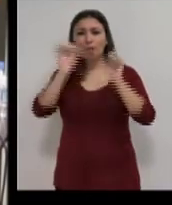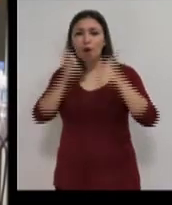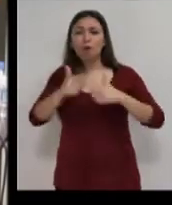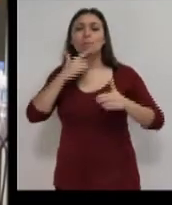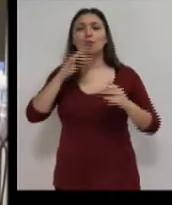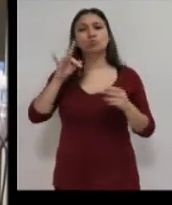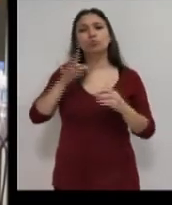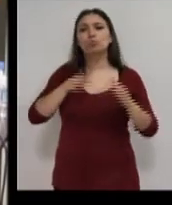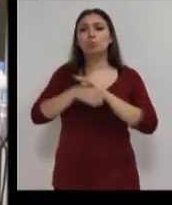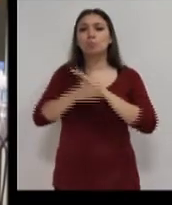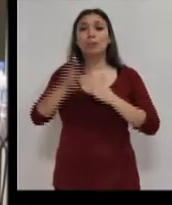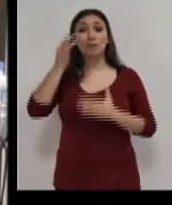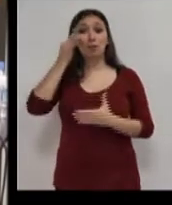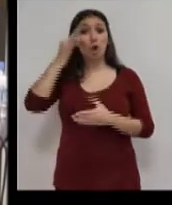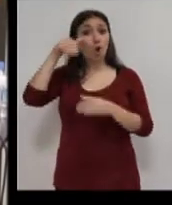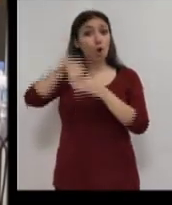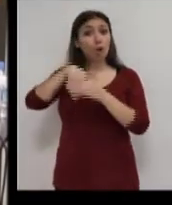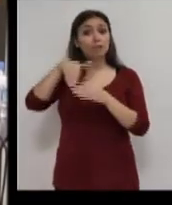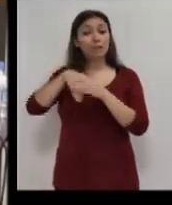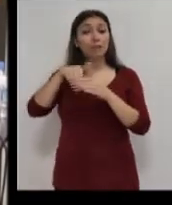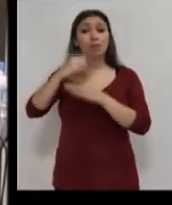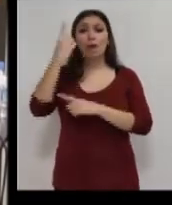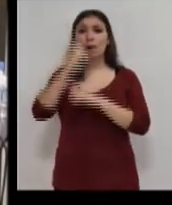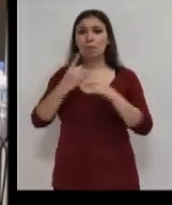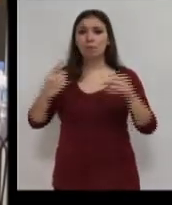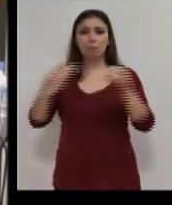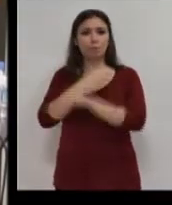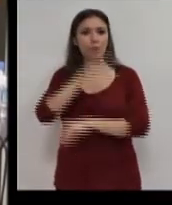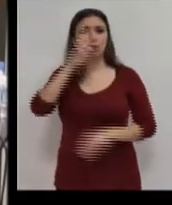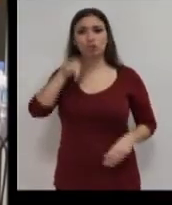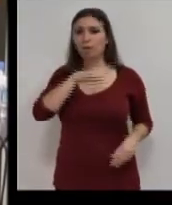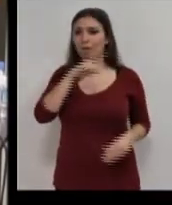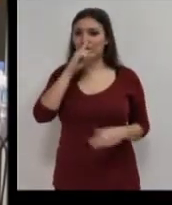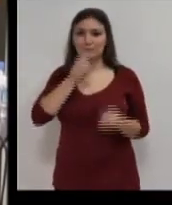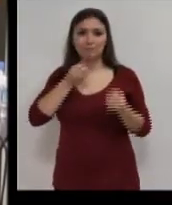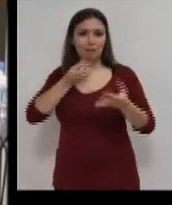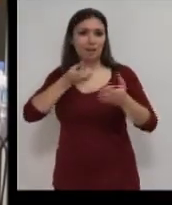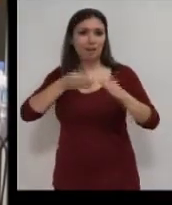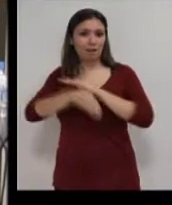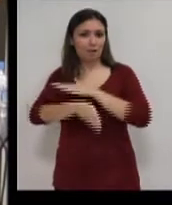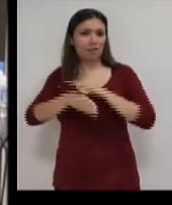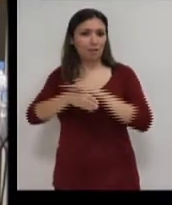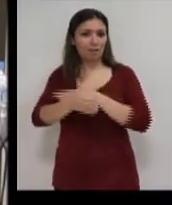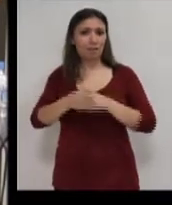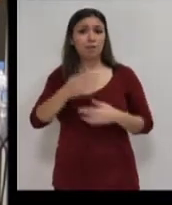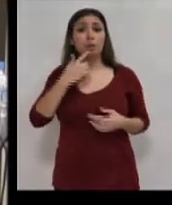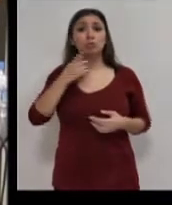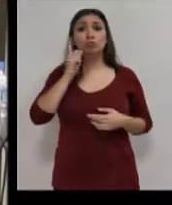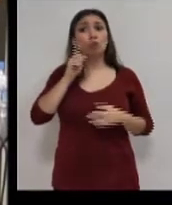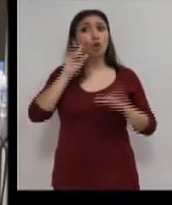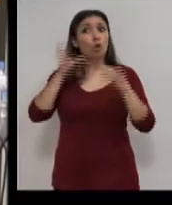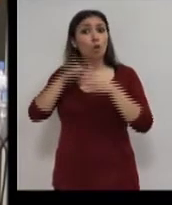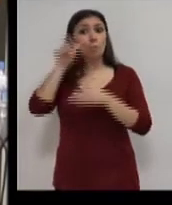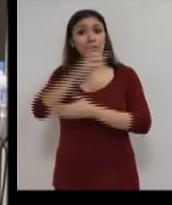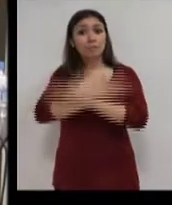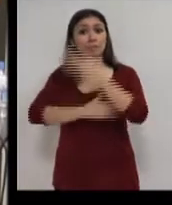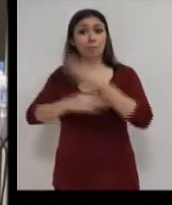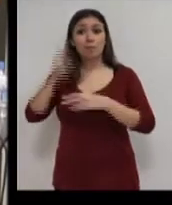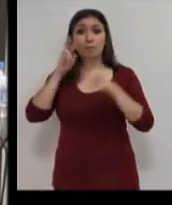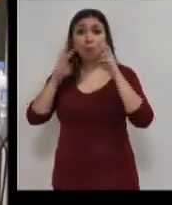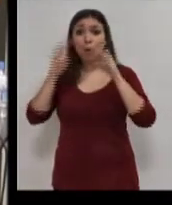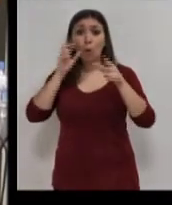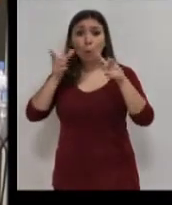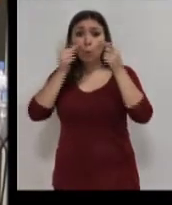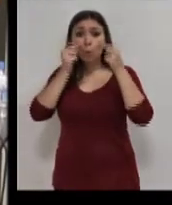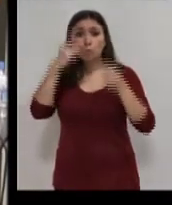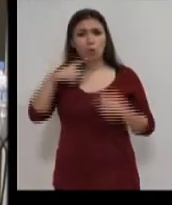sean accesibles, pero los contenidos que en ellas se cuelgan en muchas ocasiones no lo son. Ya no solamente que no lo sean para personas